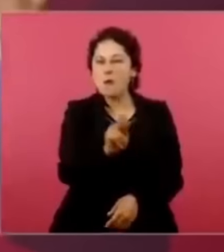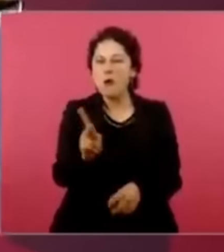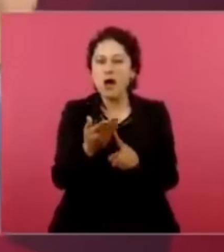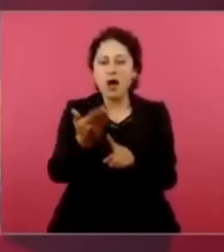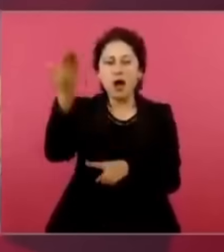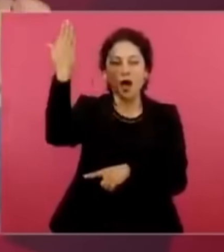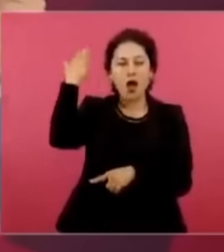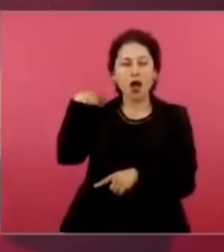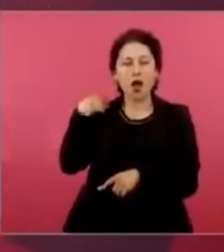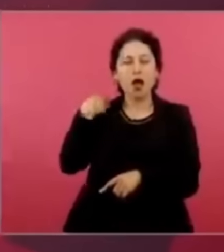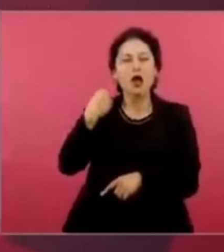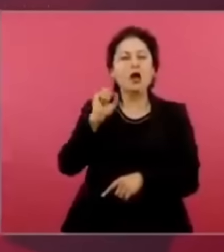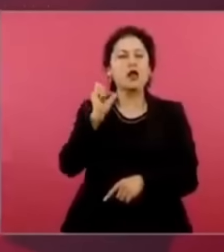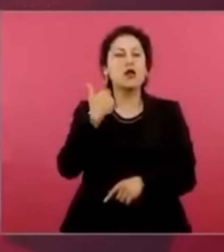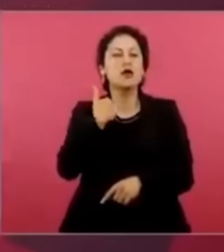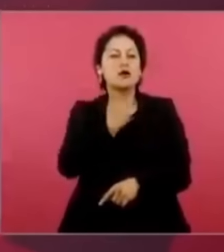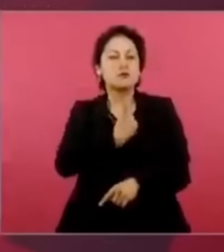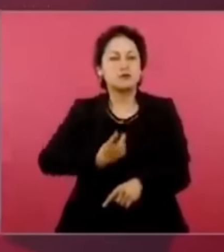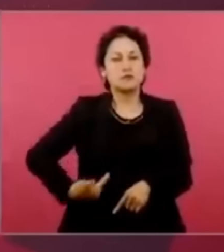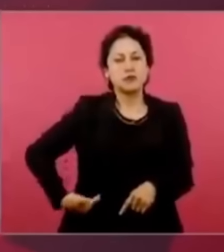de que era